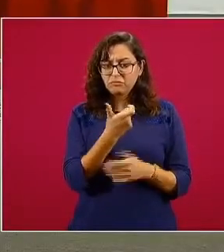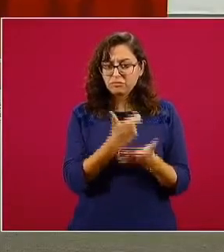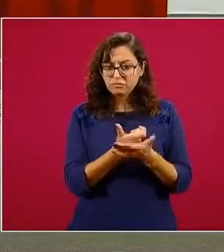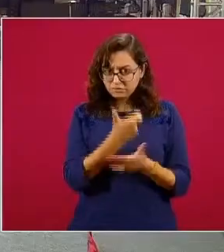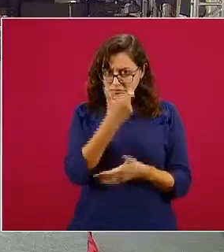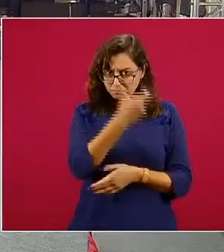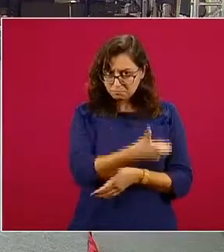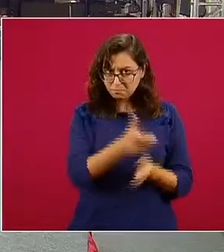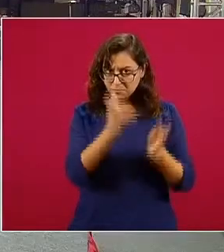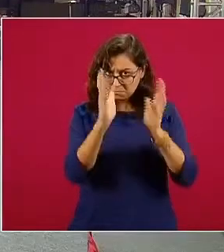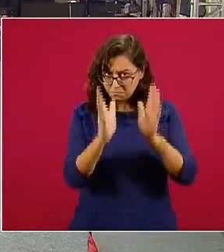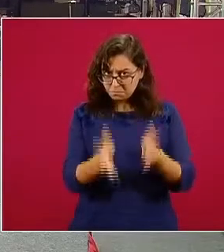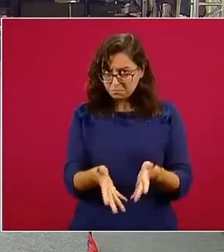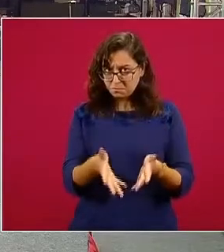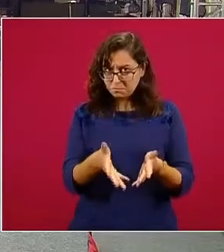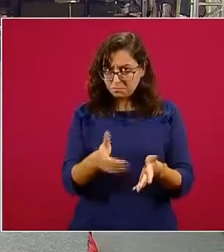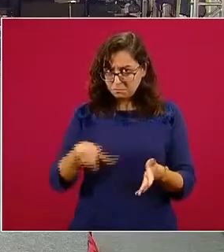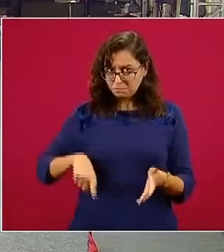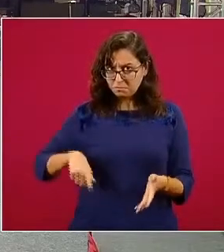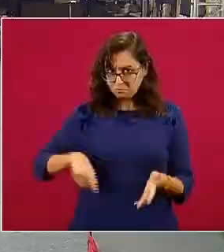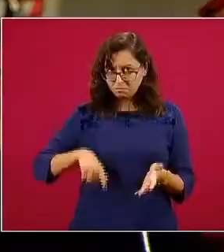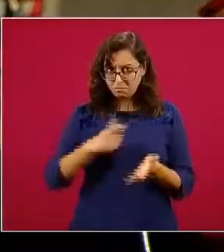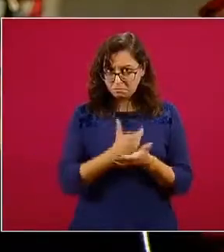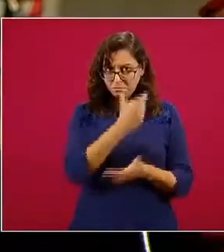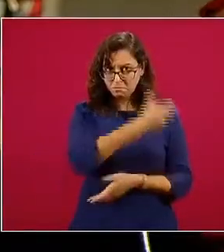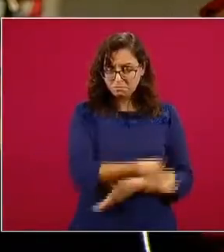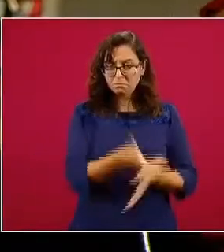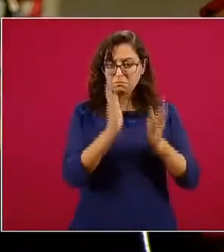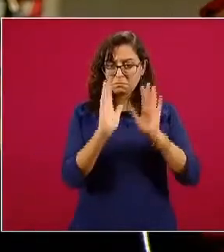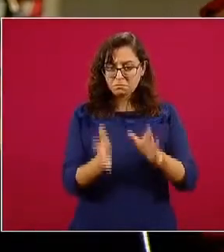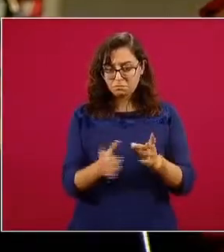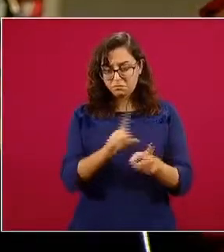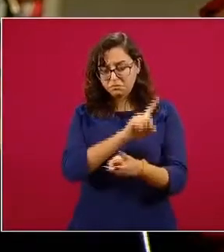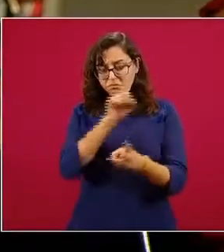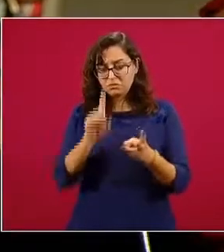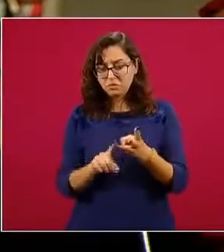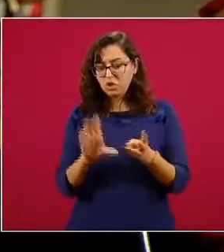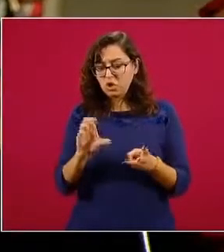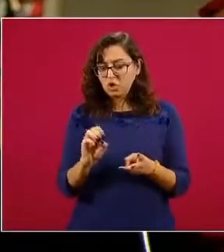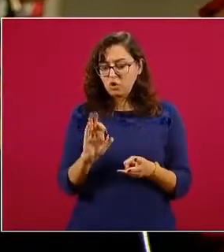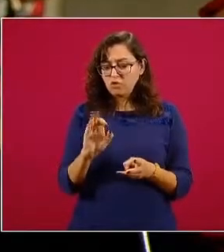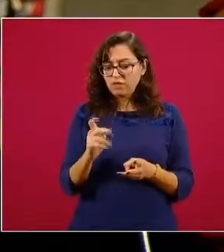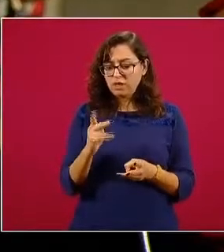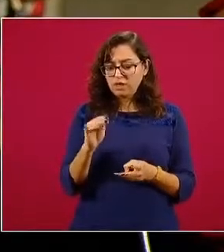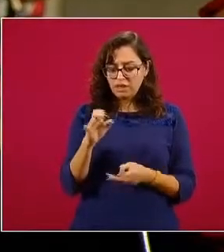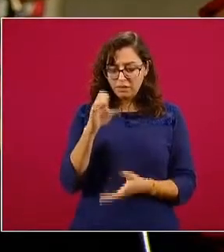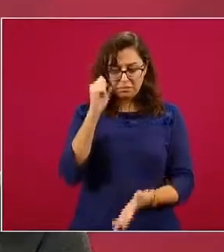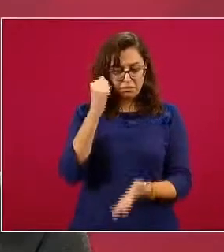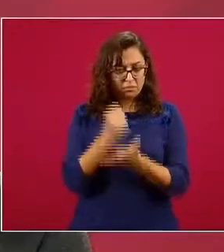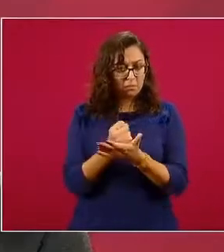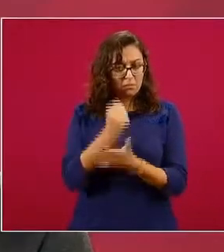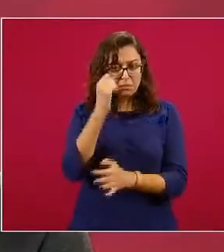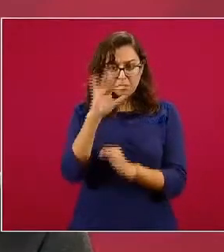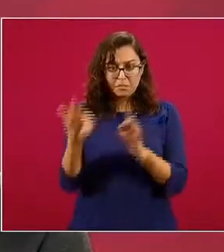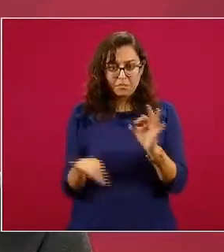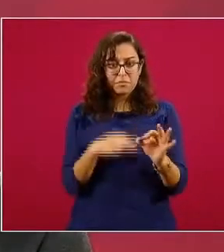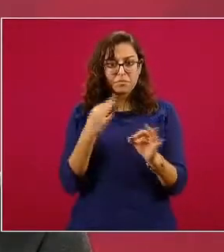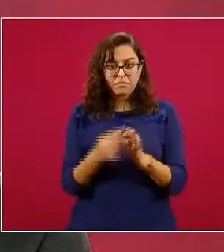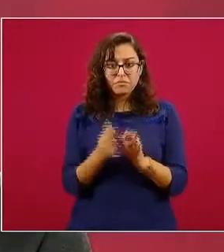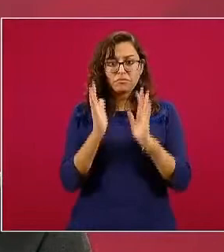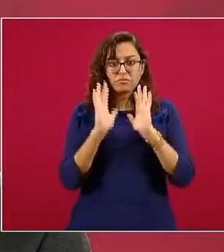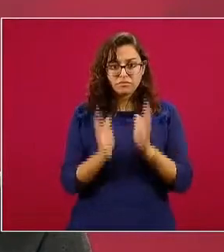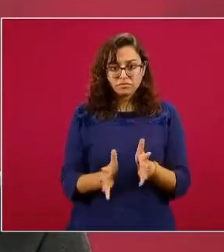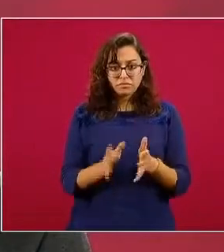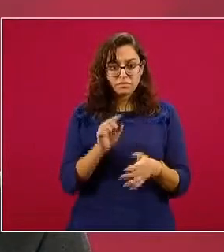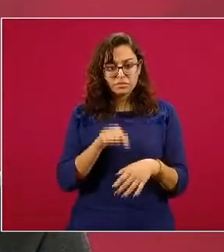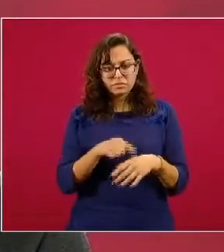gobierno federal y contaban ya con el registro de la COFEPRIS, o sea, ya estaban listos para ser utilizados. ¿Se licitó